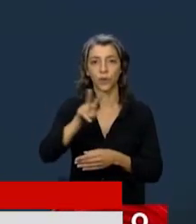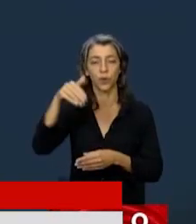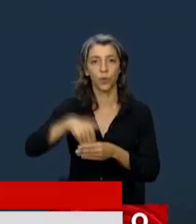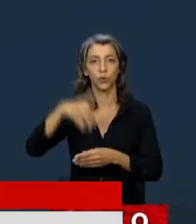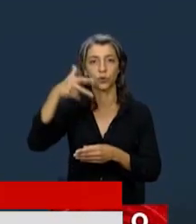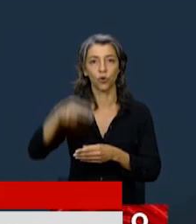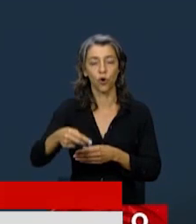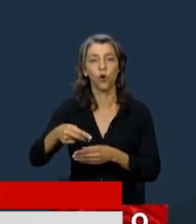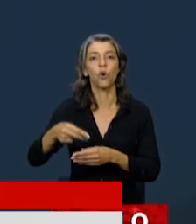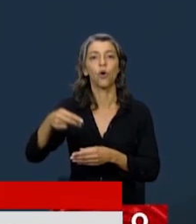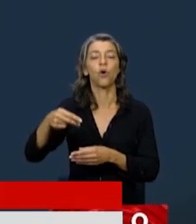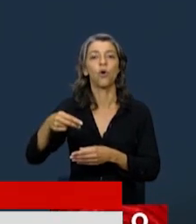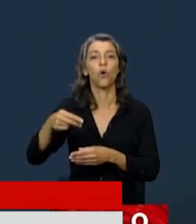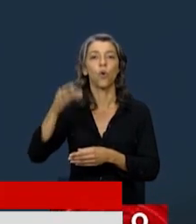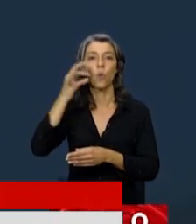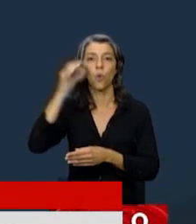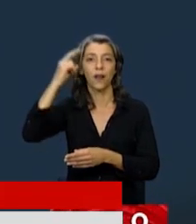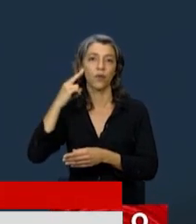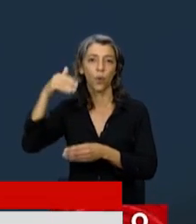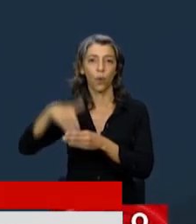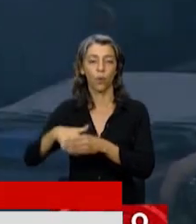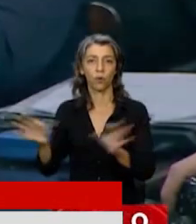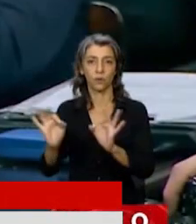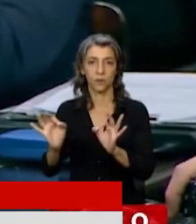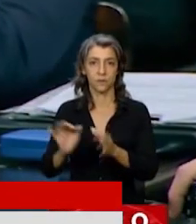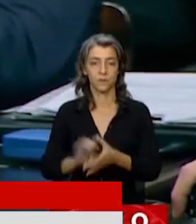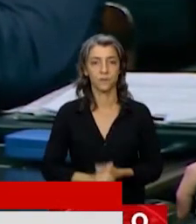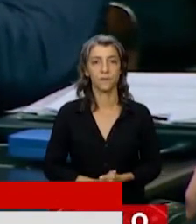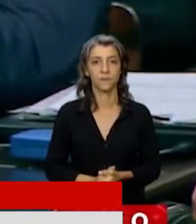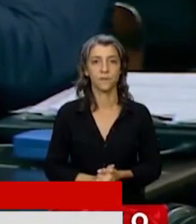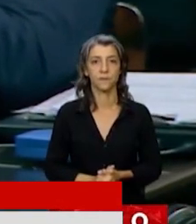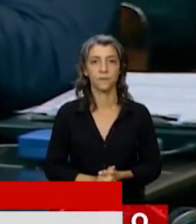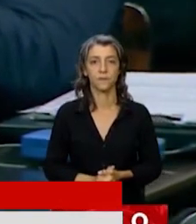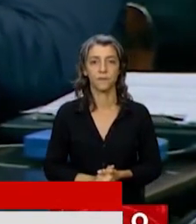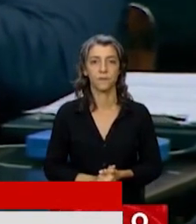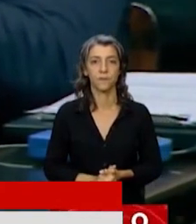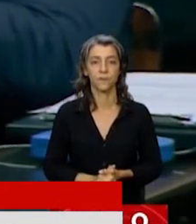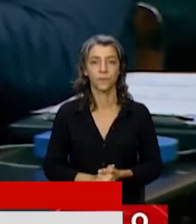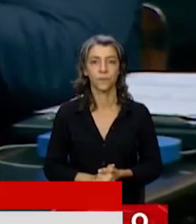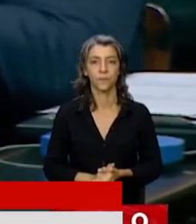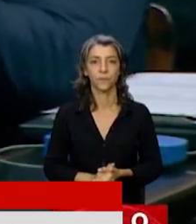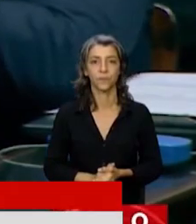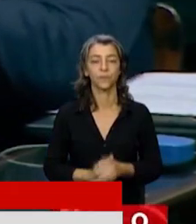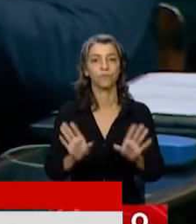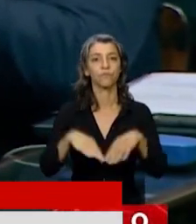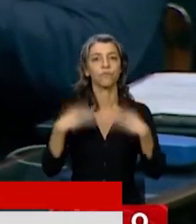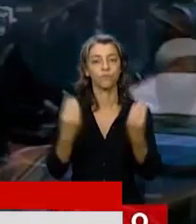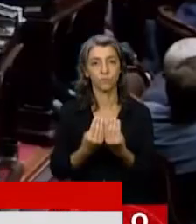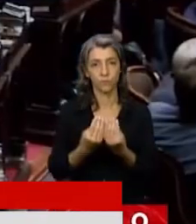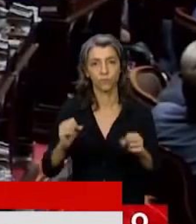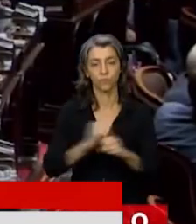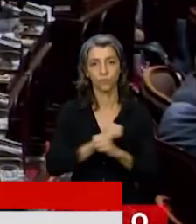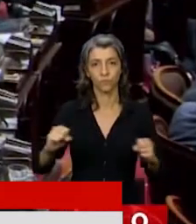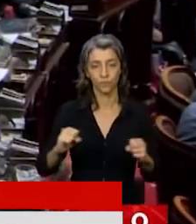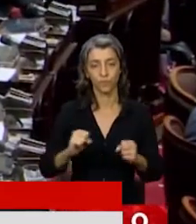en contra desde la coalición cívica y se abstuvieron los diputados del PRO. Las tres